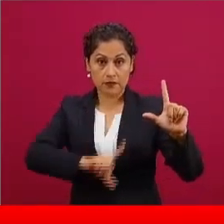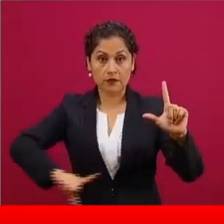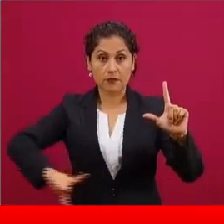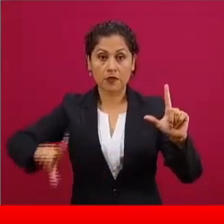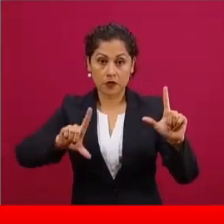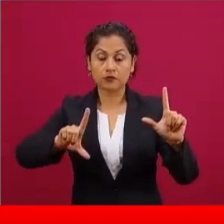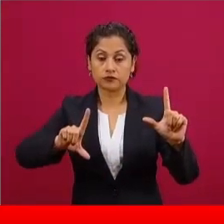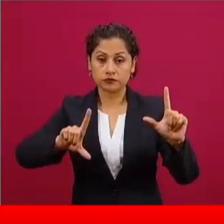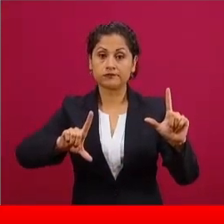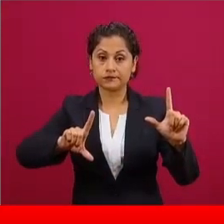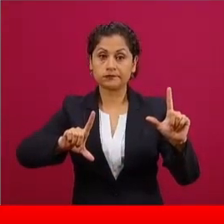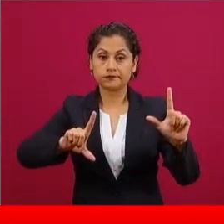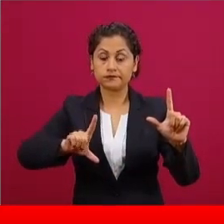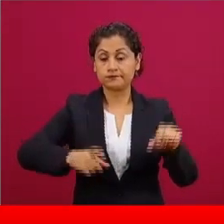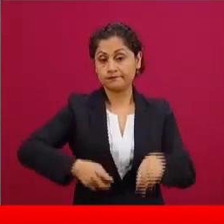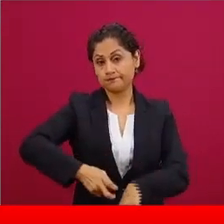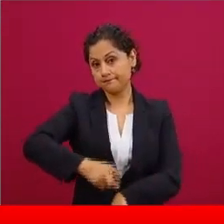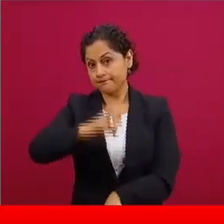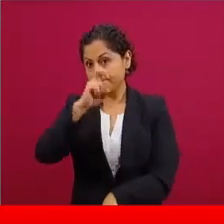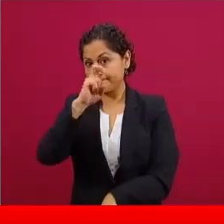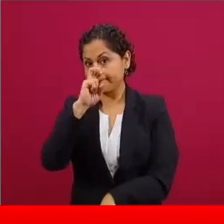manera rigurosa